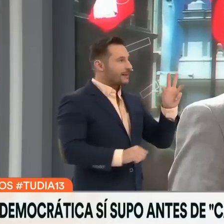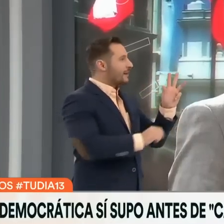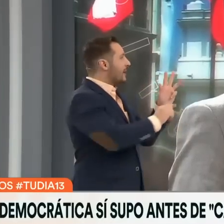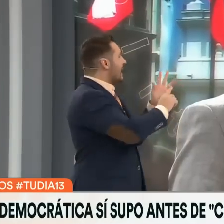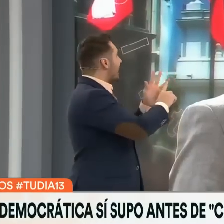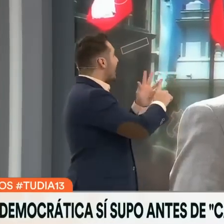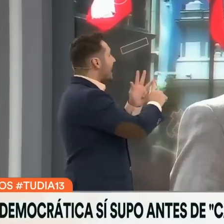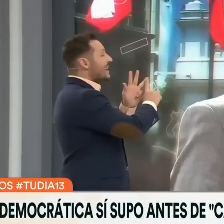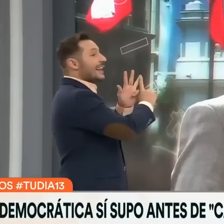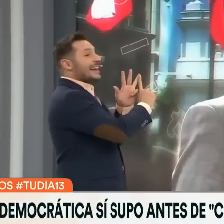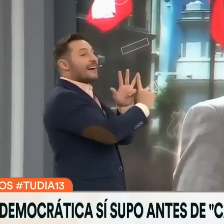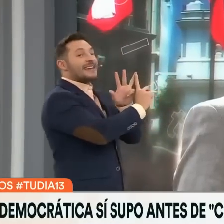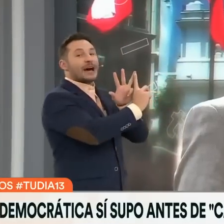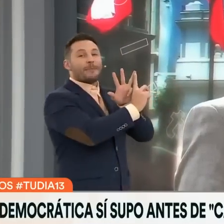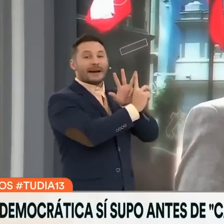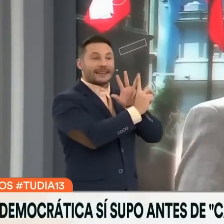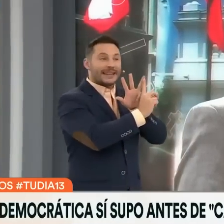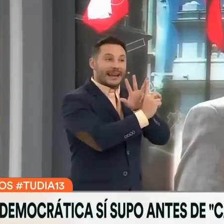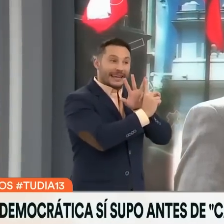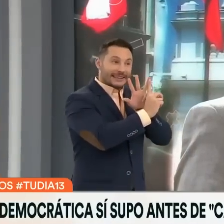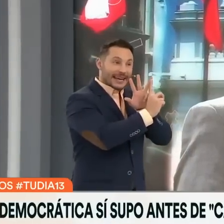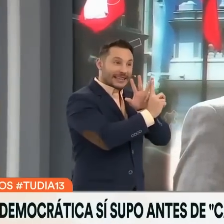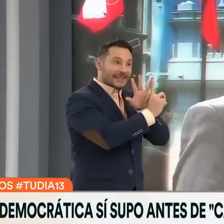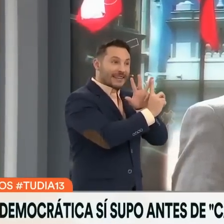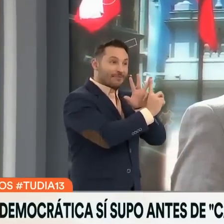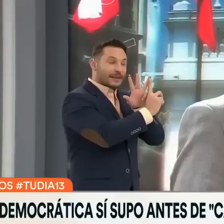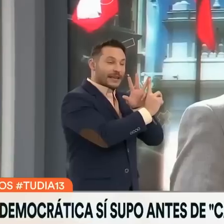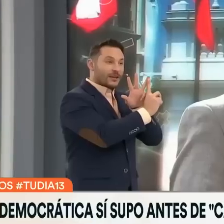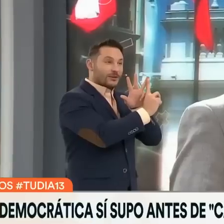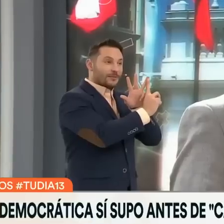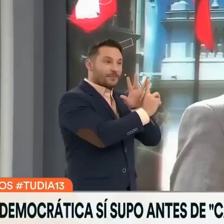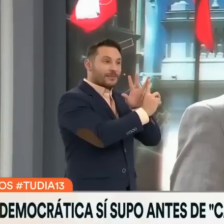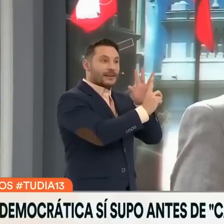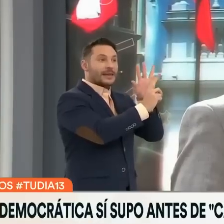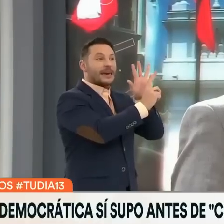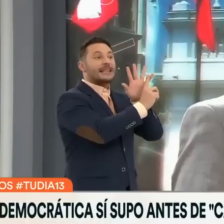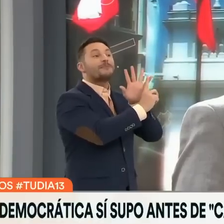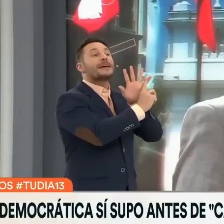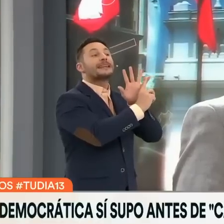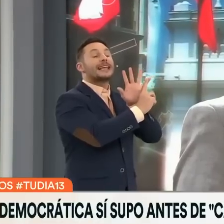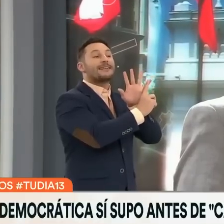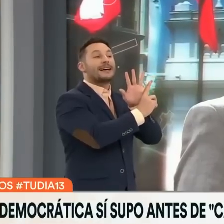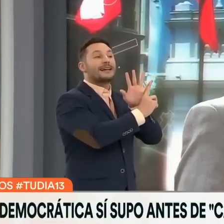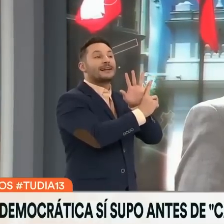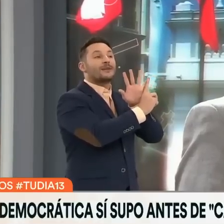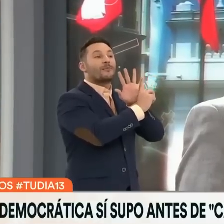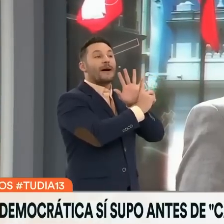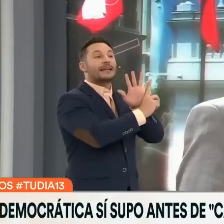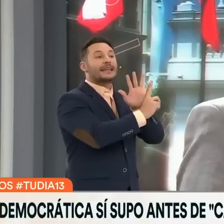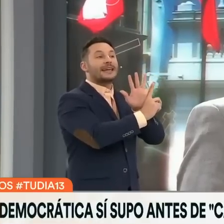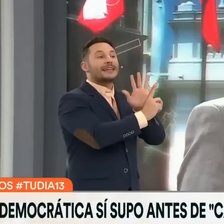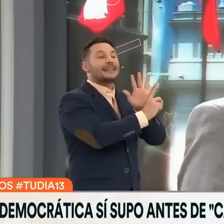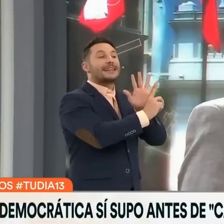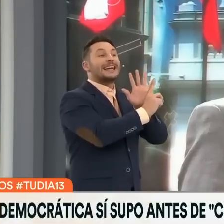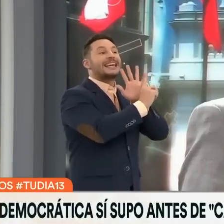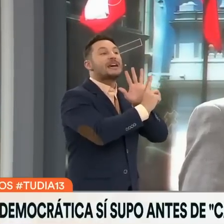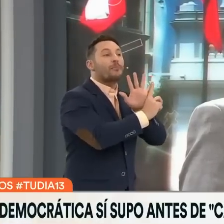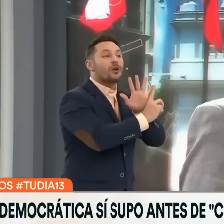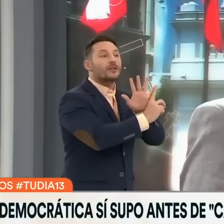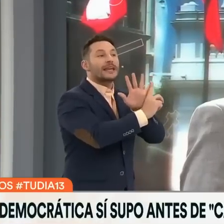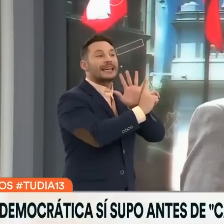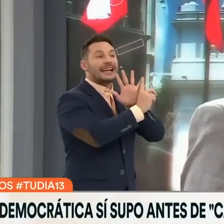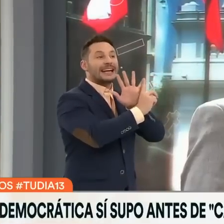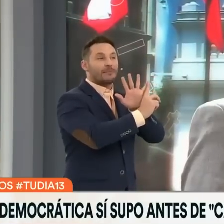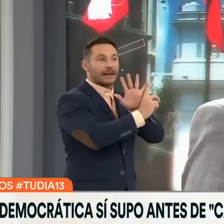Pérez. Había parte de la directiva del partido y también estaba parte del